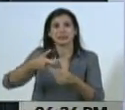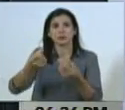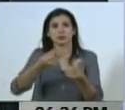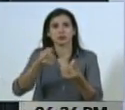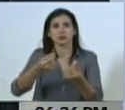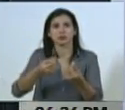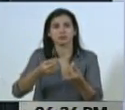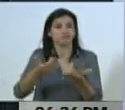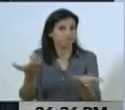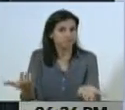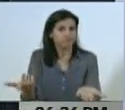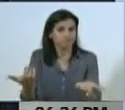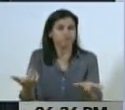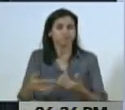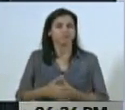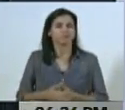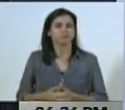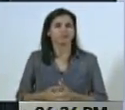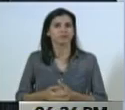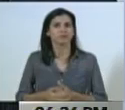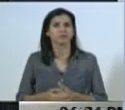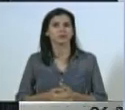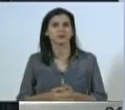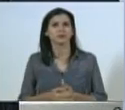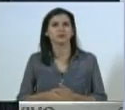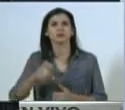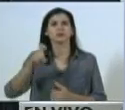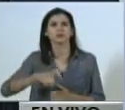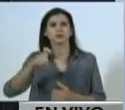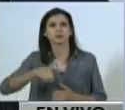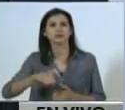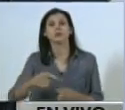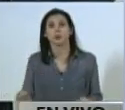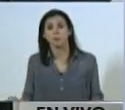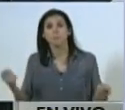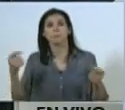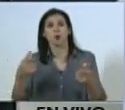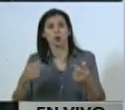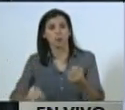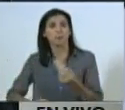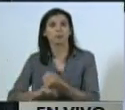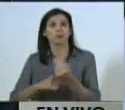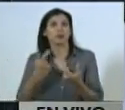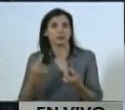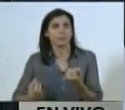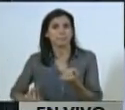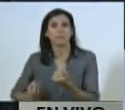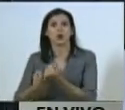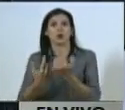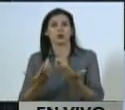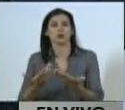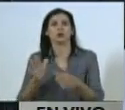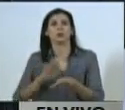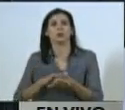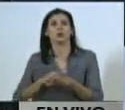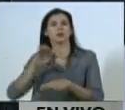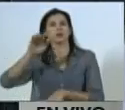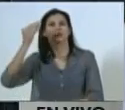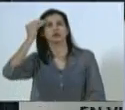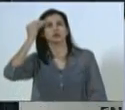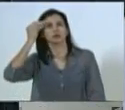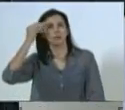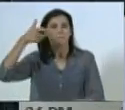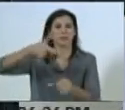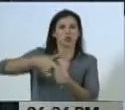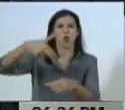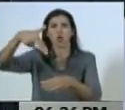de eso, ¿verdad? Que también necesitan inversión, porque las proyecciones son que entre el petróleo y el